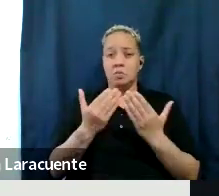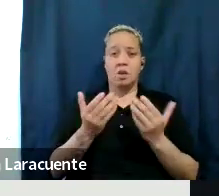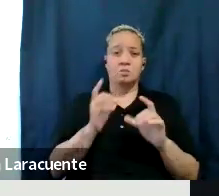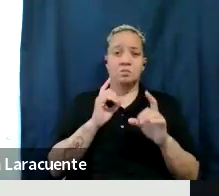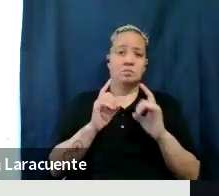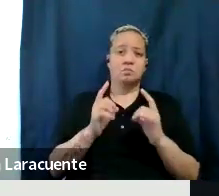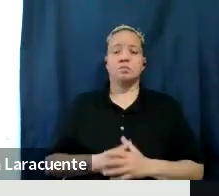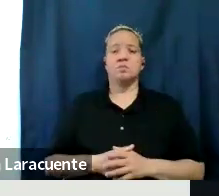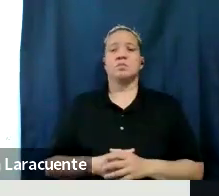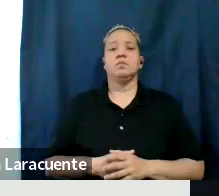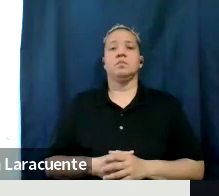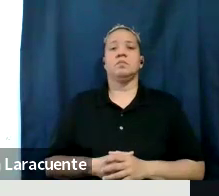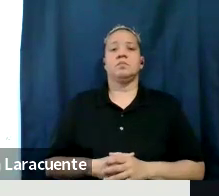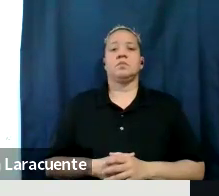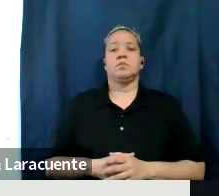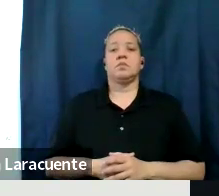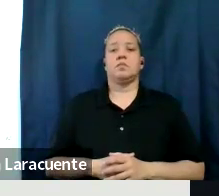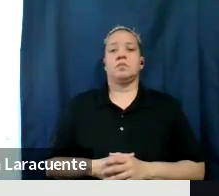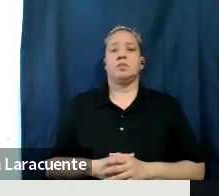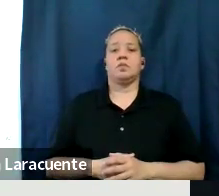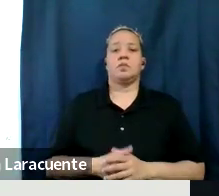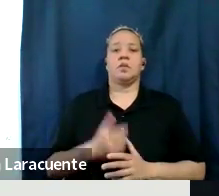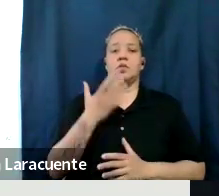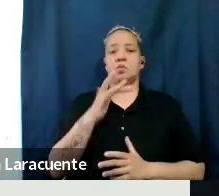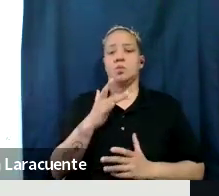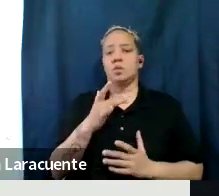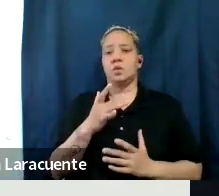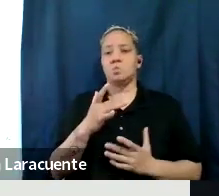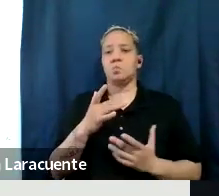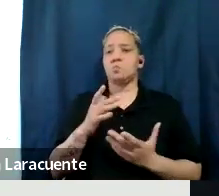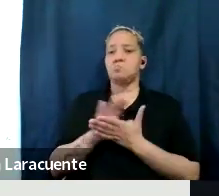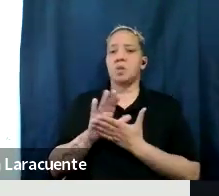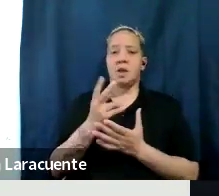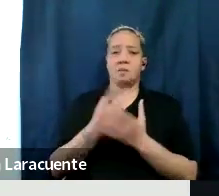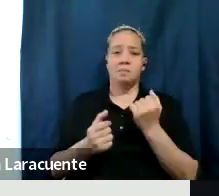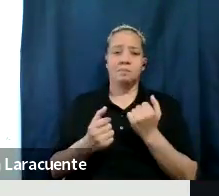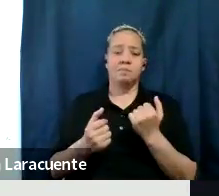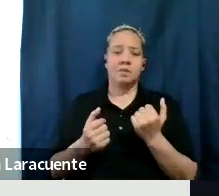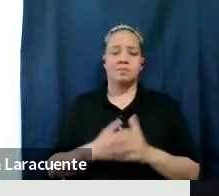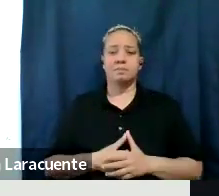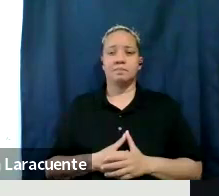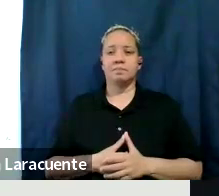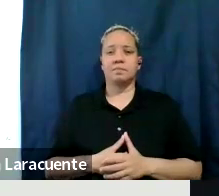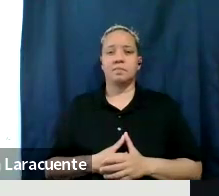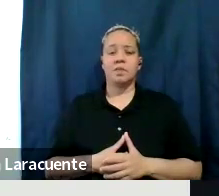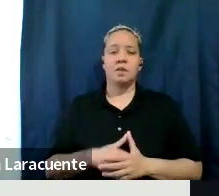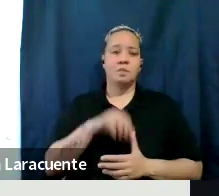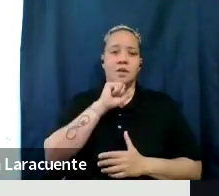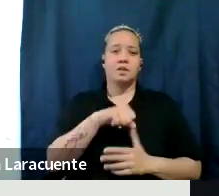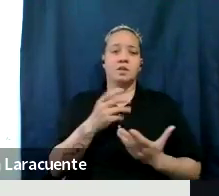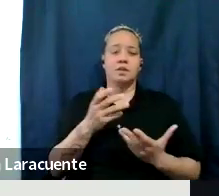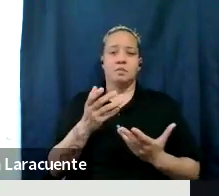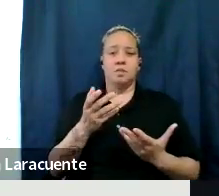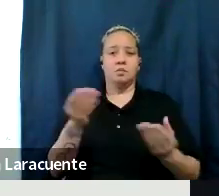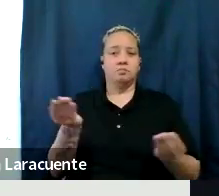clara. Yo tengo la suerte de que me llevo bien con las dos partes y me encantaría servir de puente a